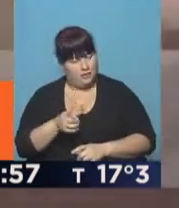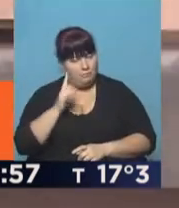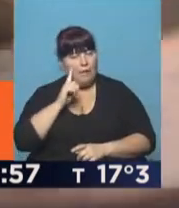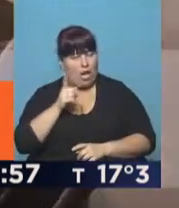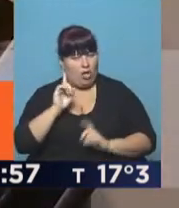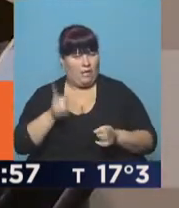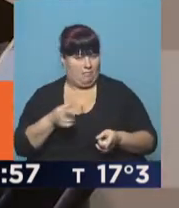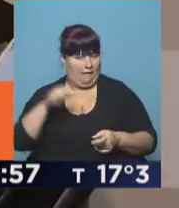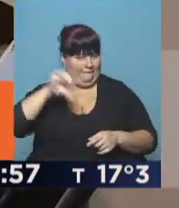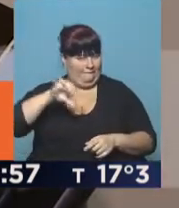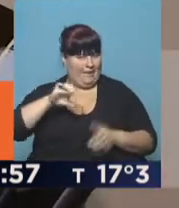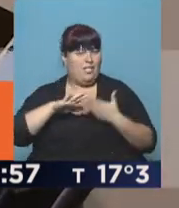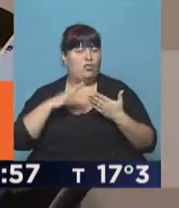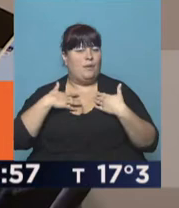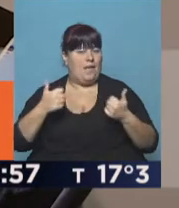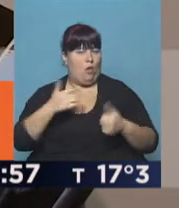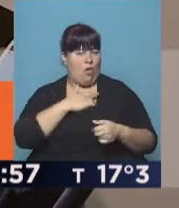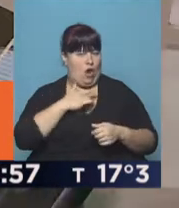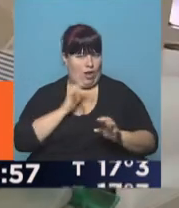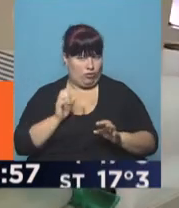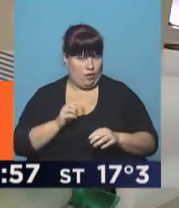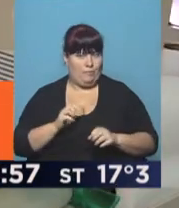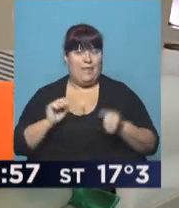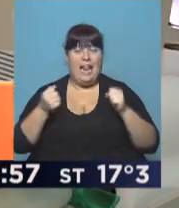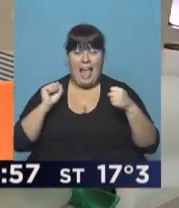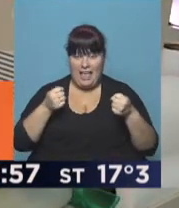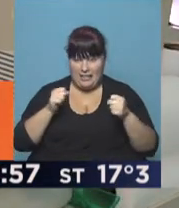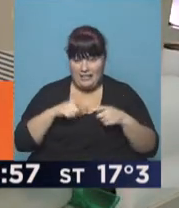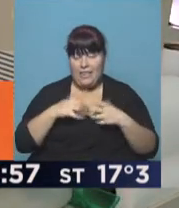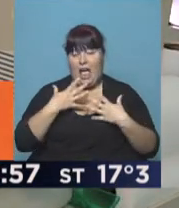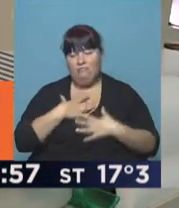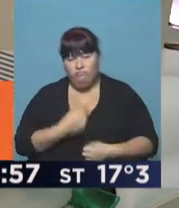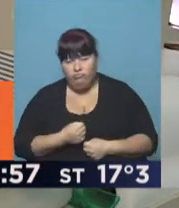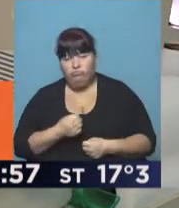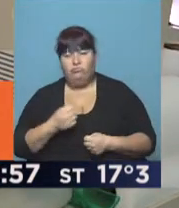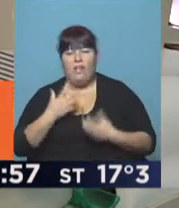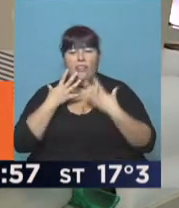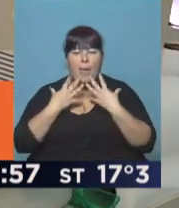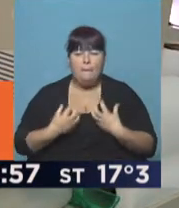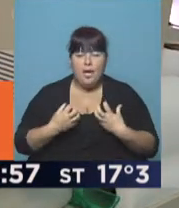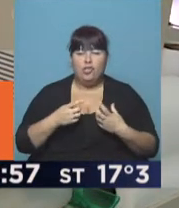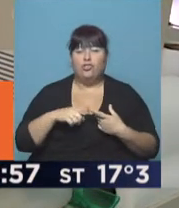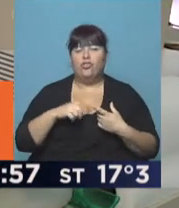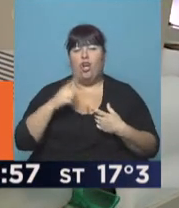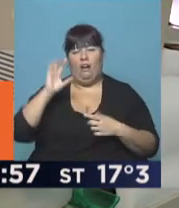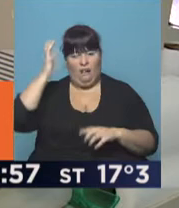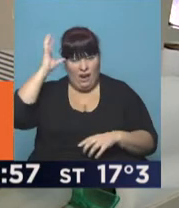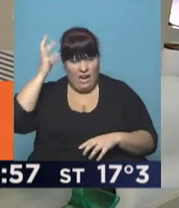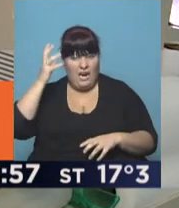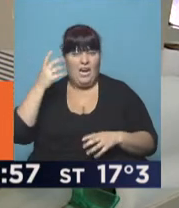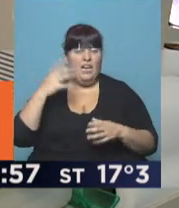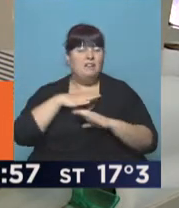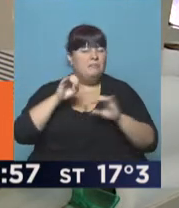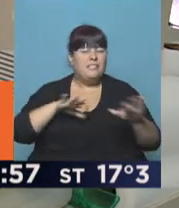forma negativa en la salud cardiovascular. La ansiedad, la angustia, la depresión, la ira, la